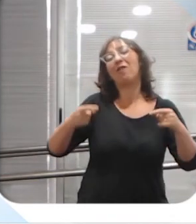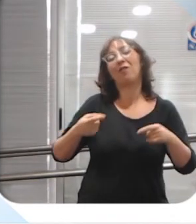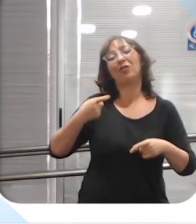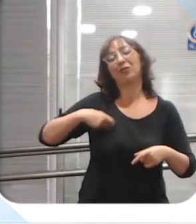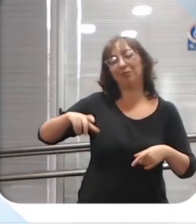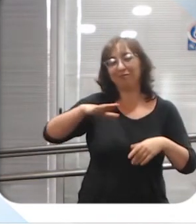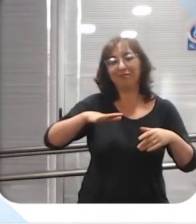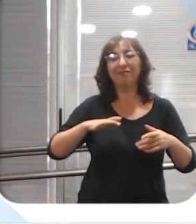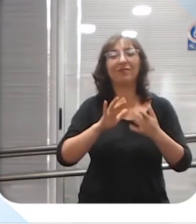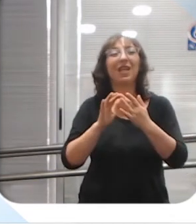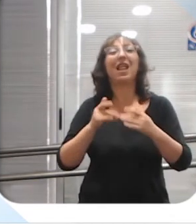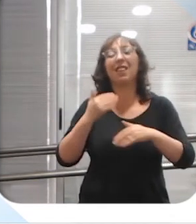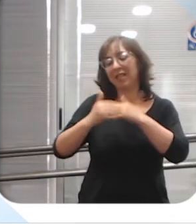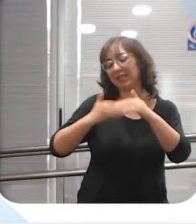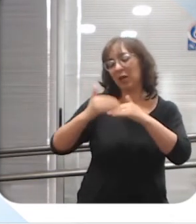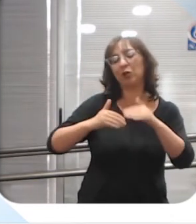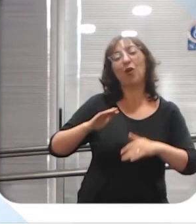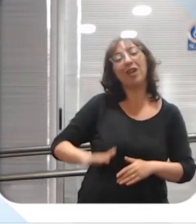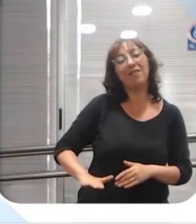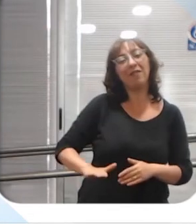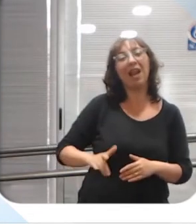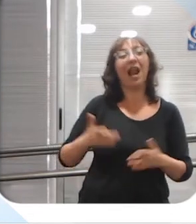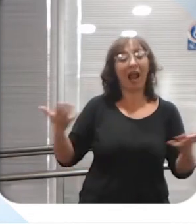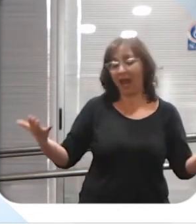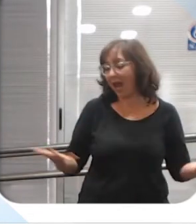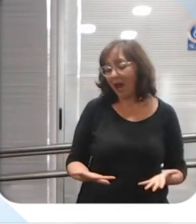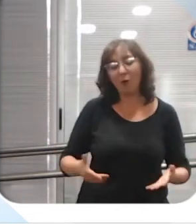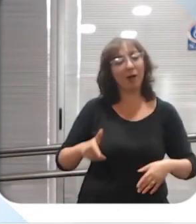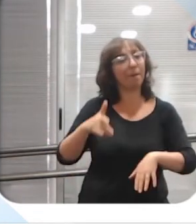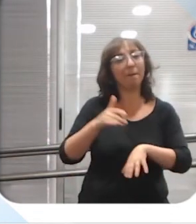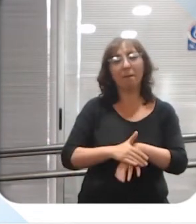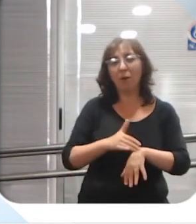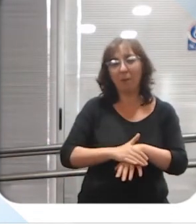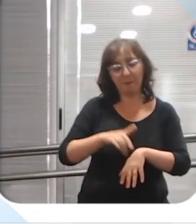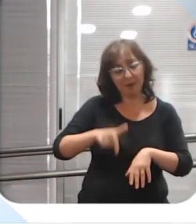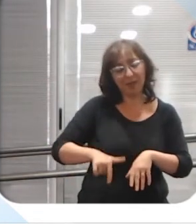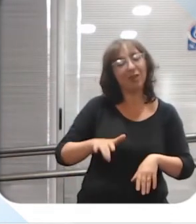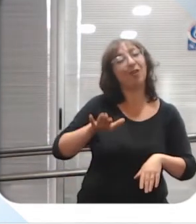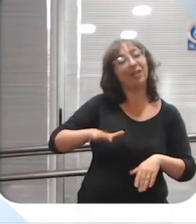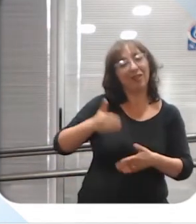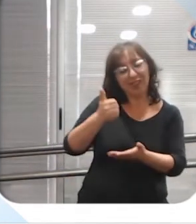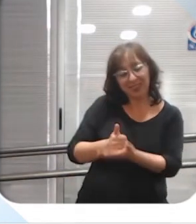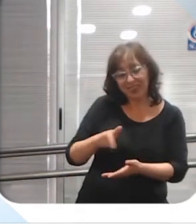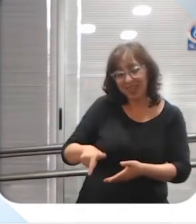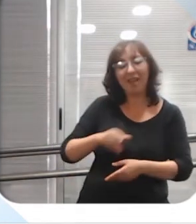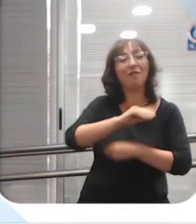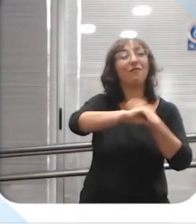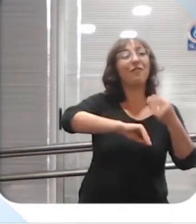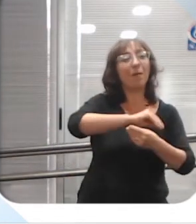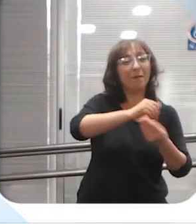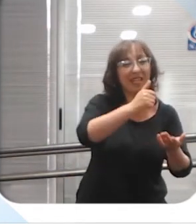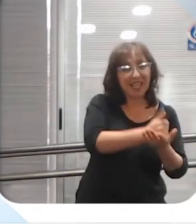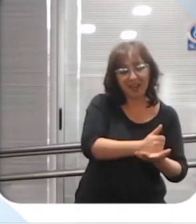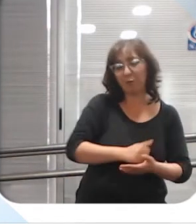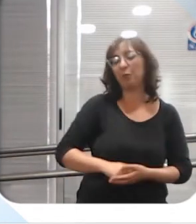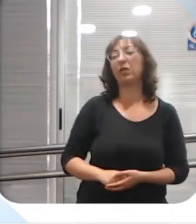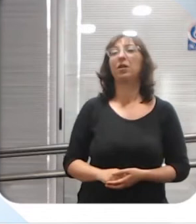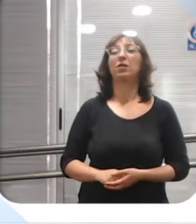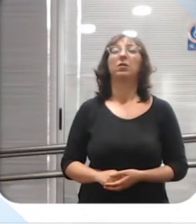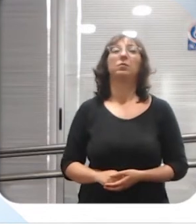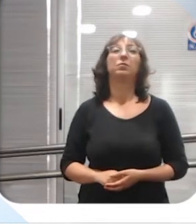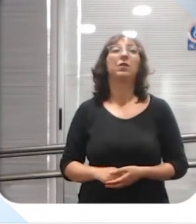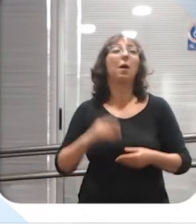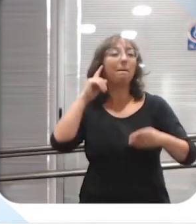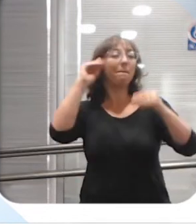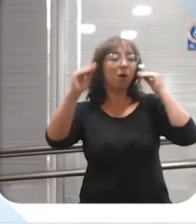sea, el desarrollo infantil siempre es ahora, en el momento en que el niño está, en el momento en que está la familia, en el momento en que está